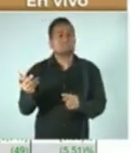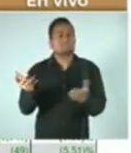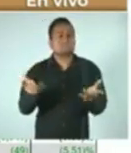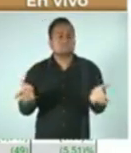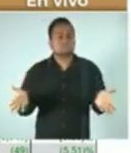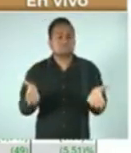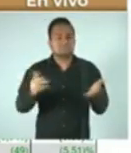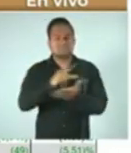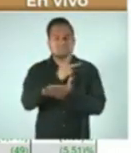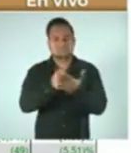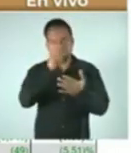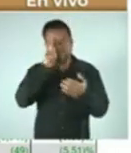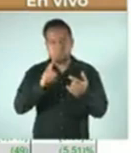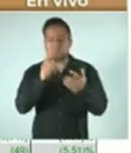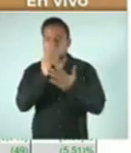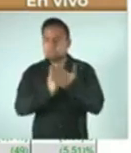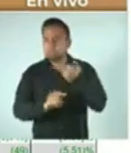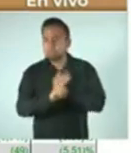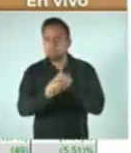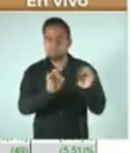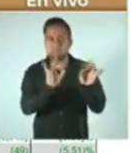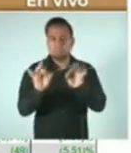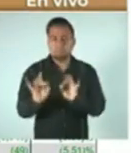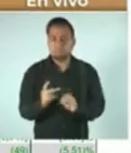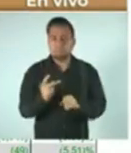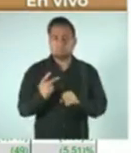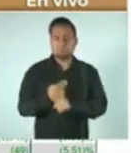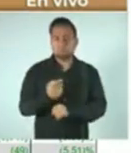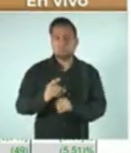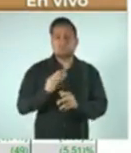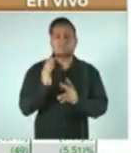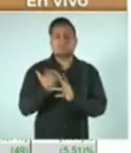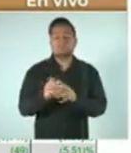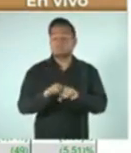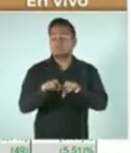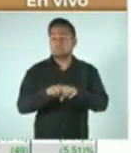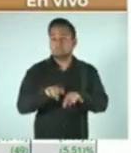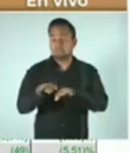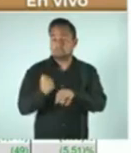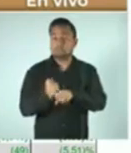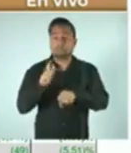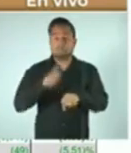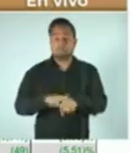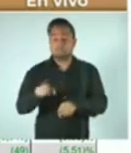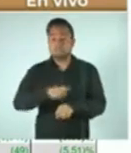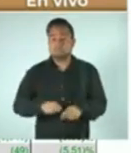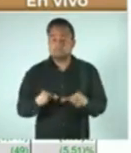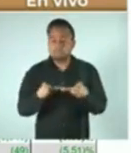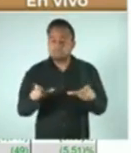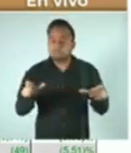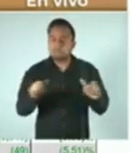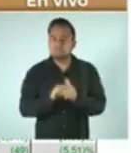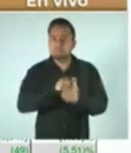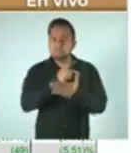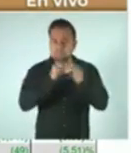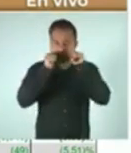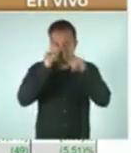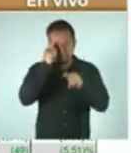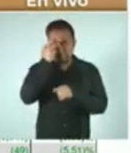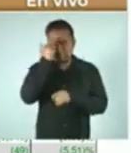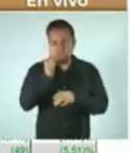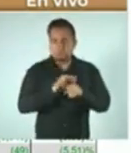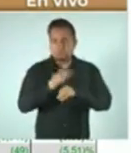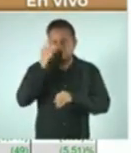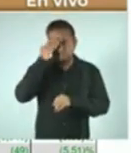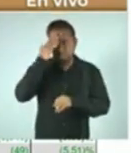los programas de prevención del delito, que es prácticamente la mitad del gabinete estatal, a través del programa de atención a las causas que